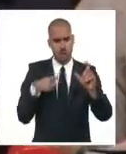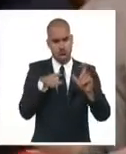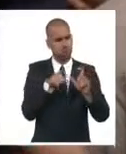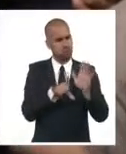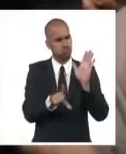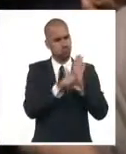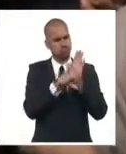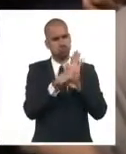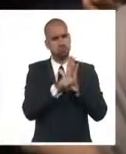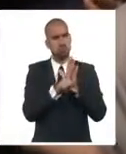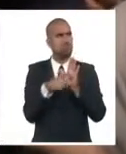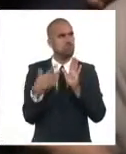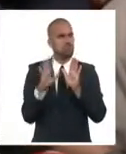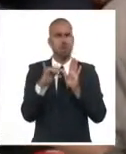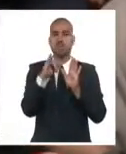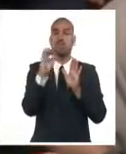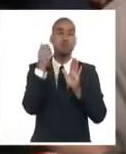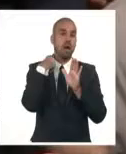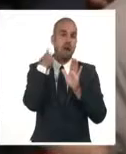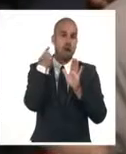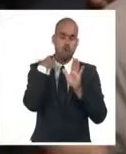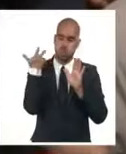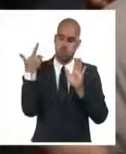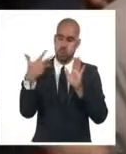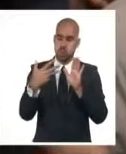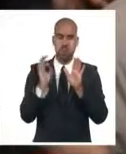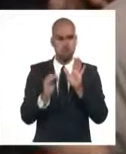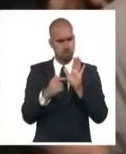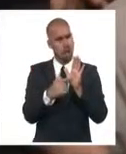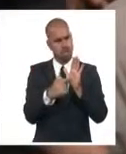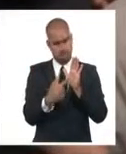en Texas por más de 60 años.